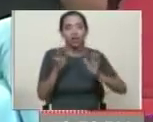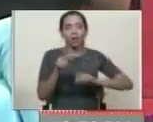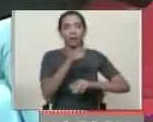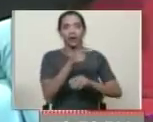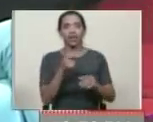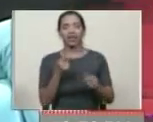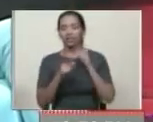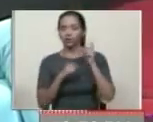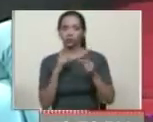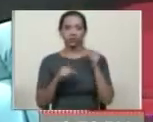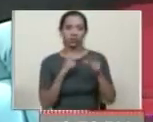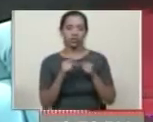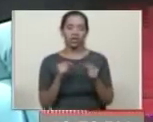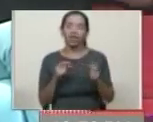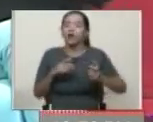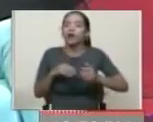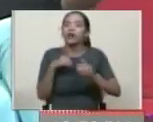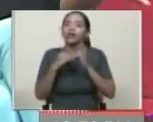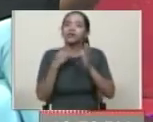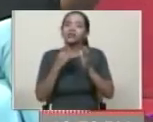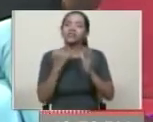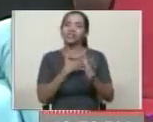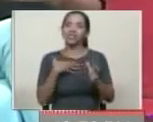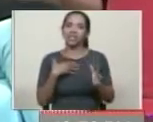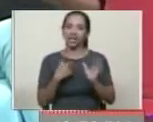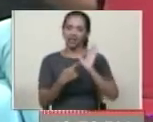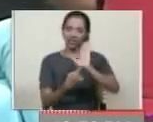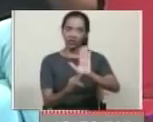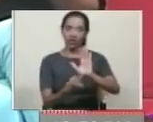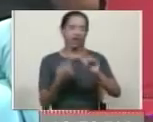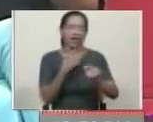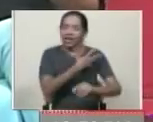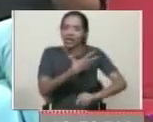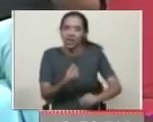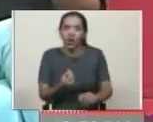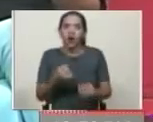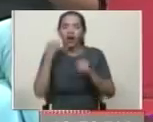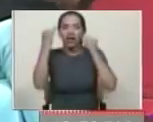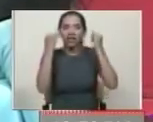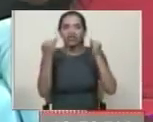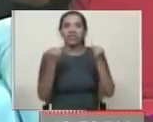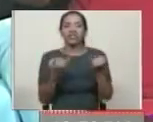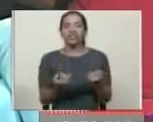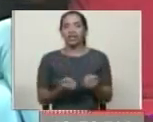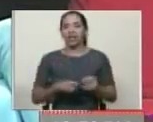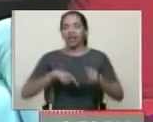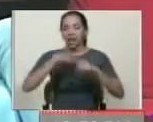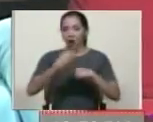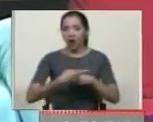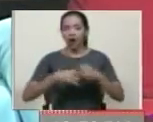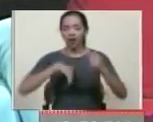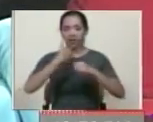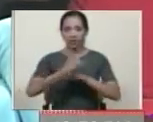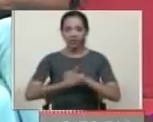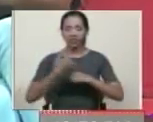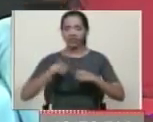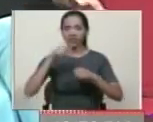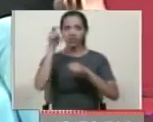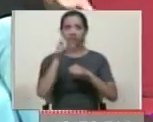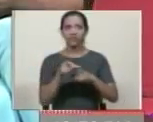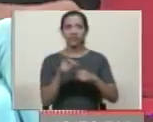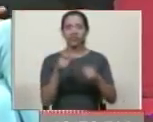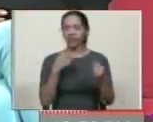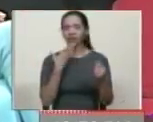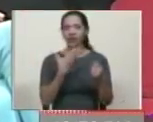tuitee lo que institucionalmente se quiere visibilizar. Y no, la idea es más bien entubarse en la otra proyección que tiene esa persona que te